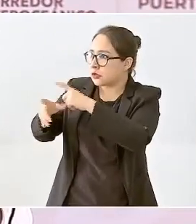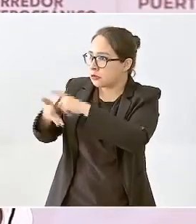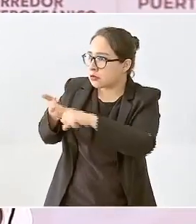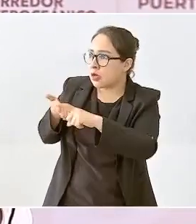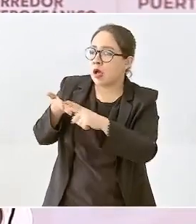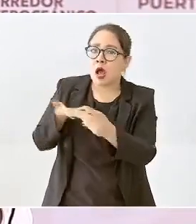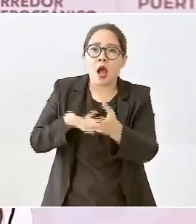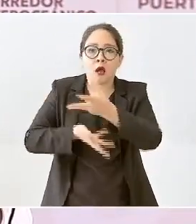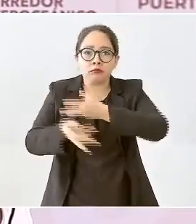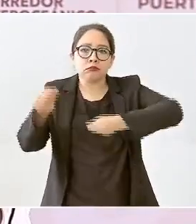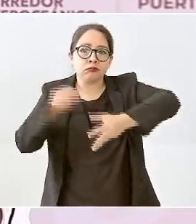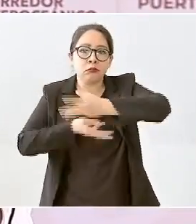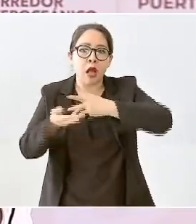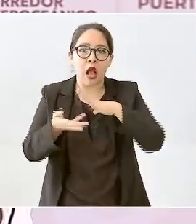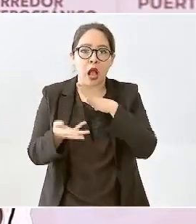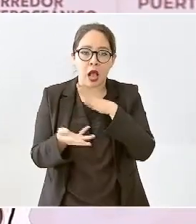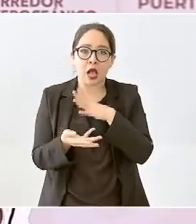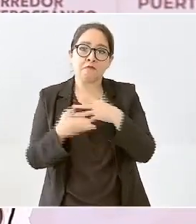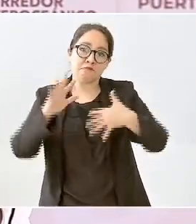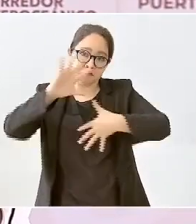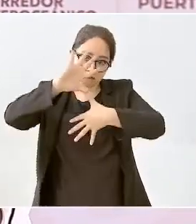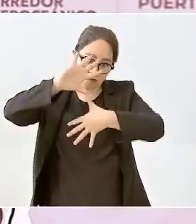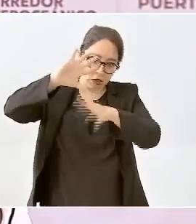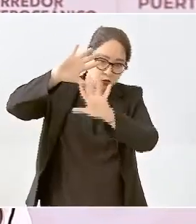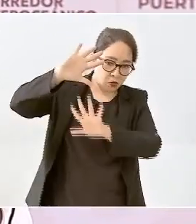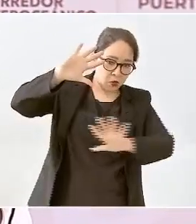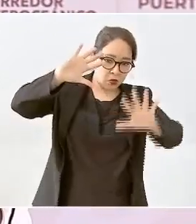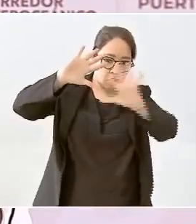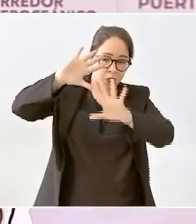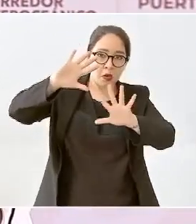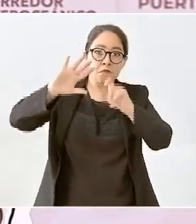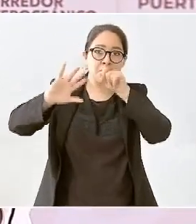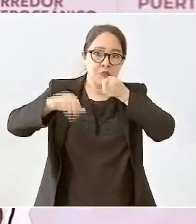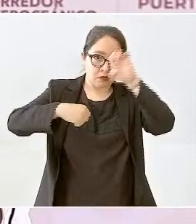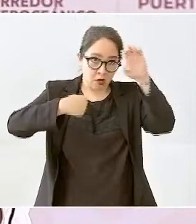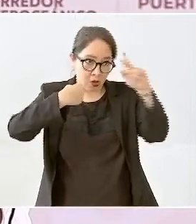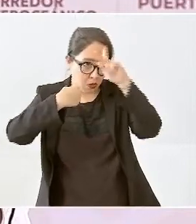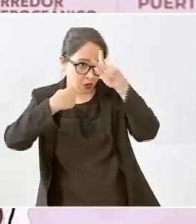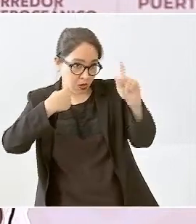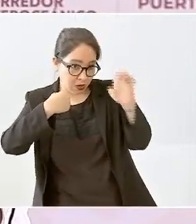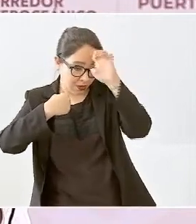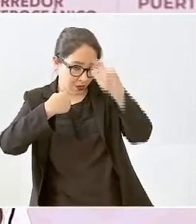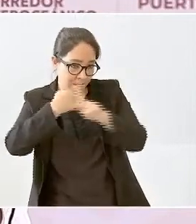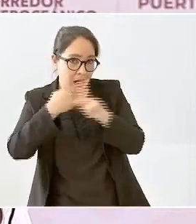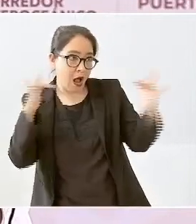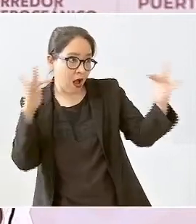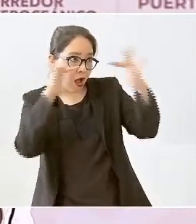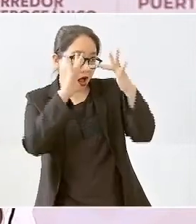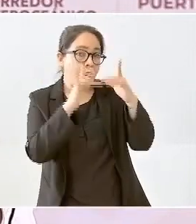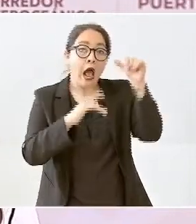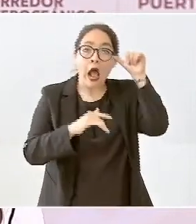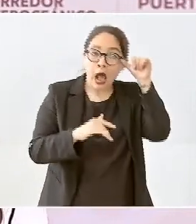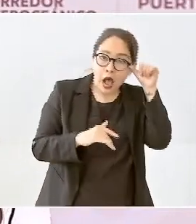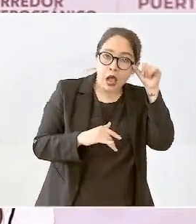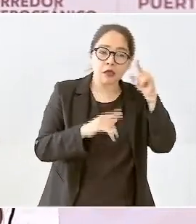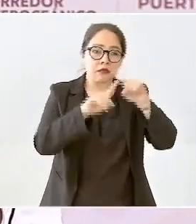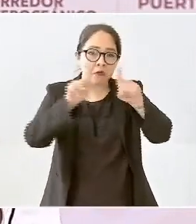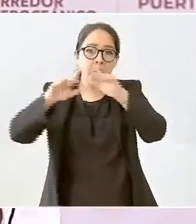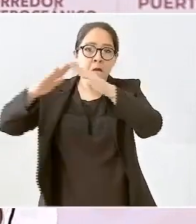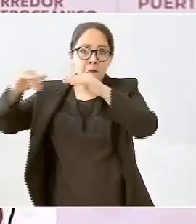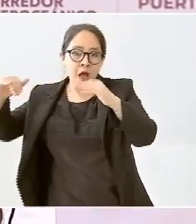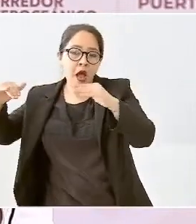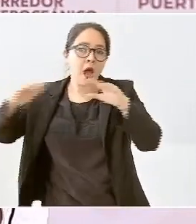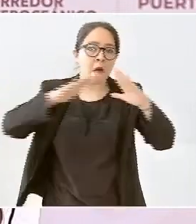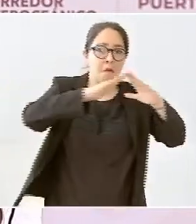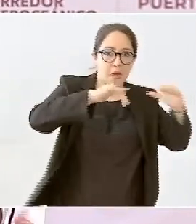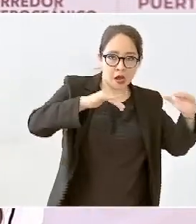Golfo y Este de Norteamérica, así como de Europa, que se conectarán con Asia y el Pacífico a través del puerto